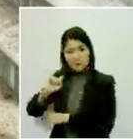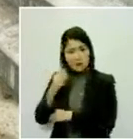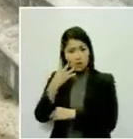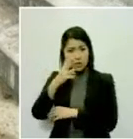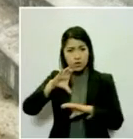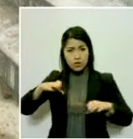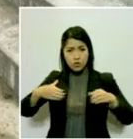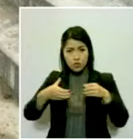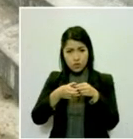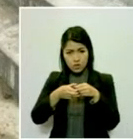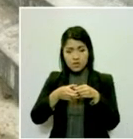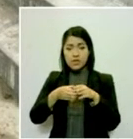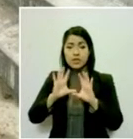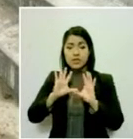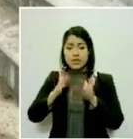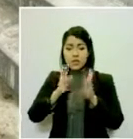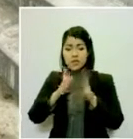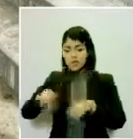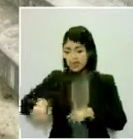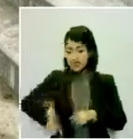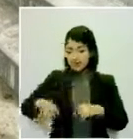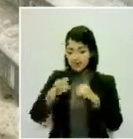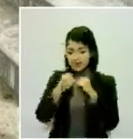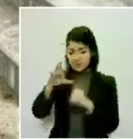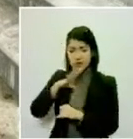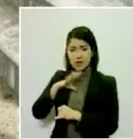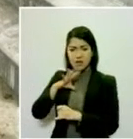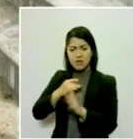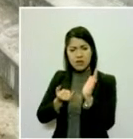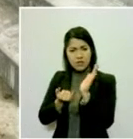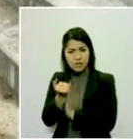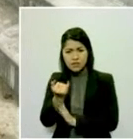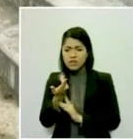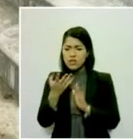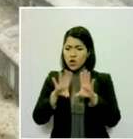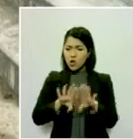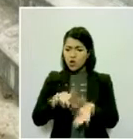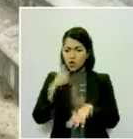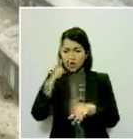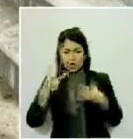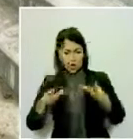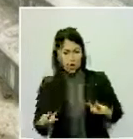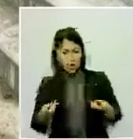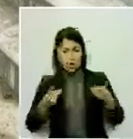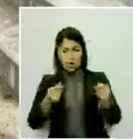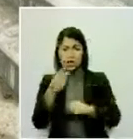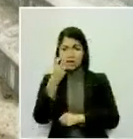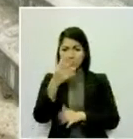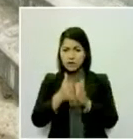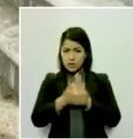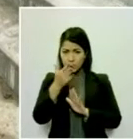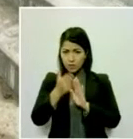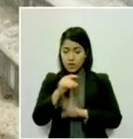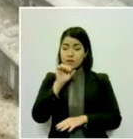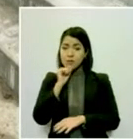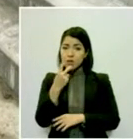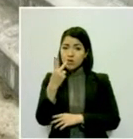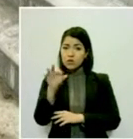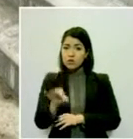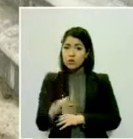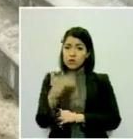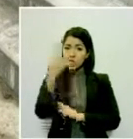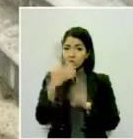24 comunidades de presupuesto directo que ya tenemos establecida, y estas obras estarán hasta un tope de